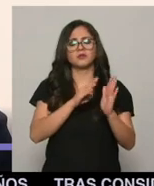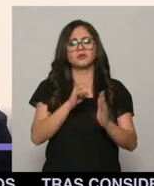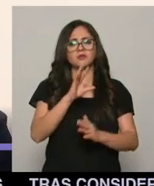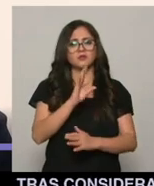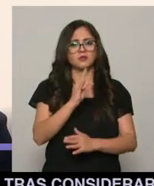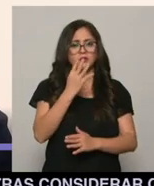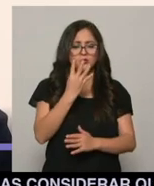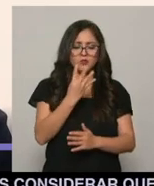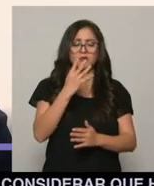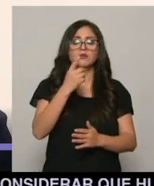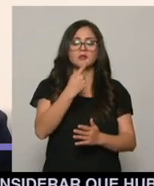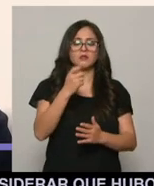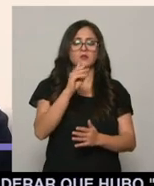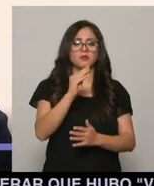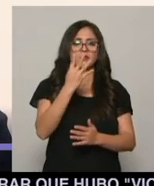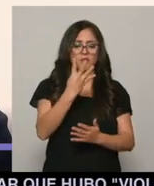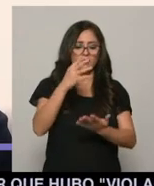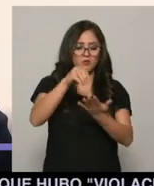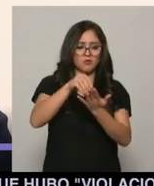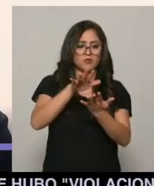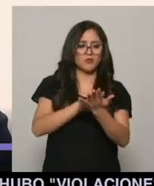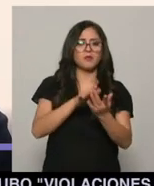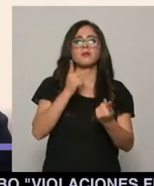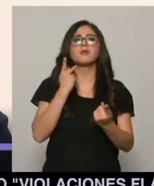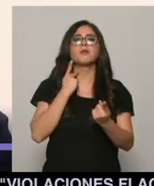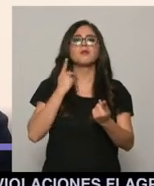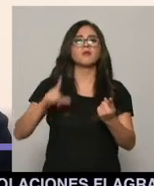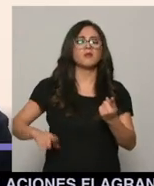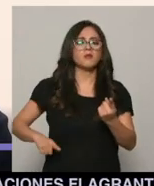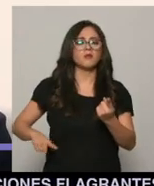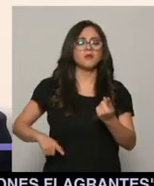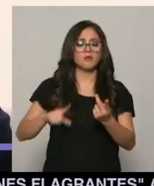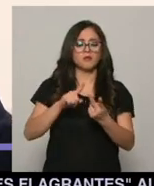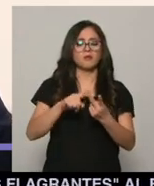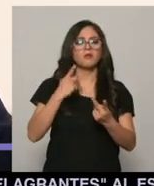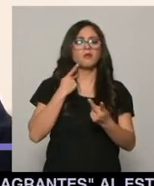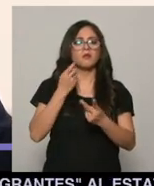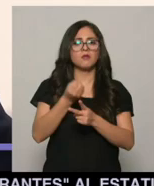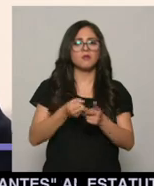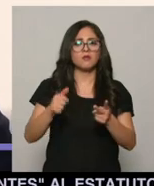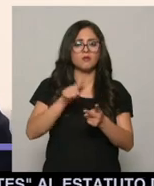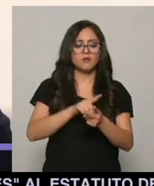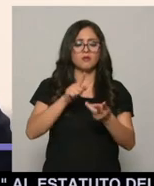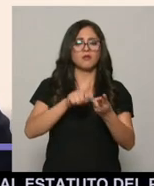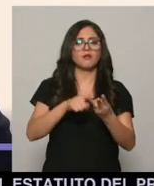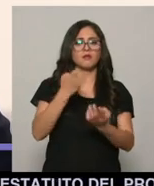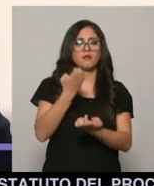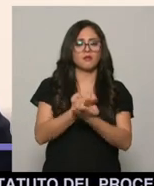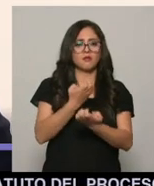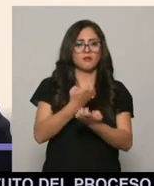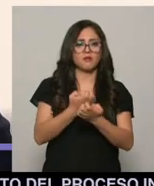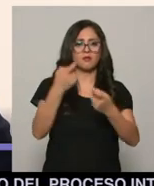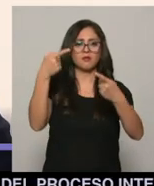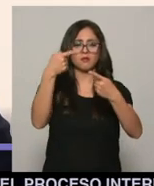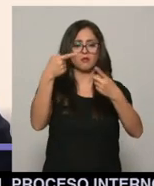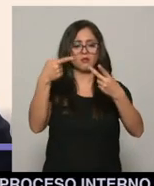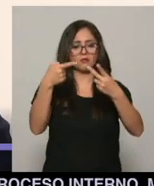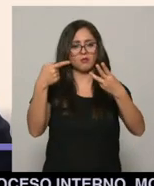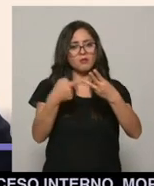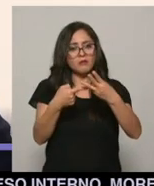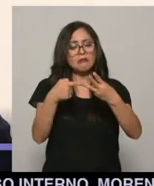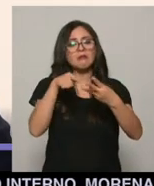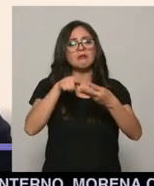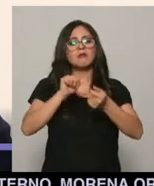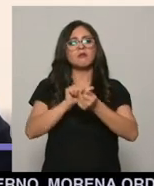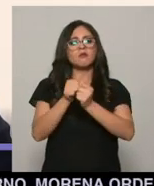3 capítulos, que es política y gobierno, política social y economía. En esos 3 ejes que se distinguen de